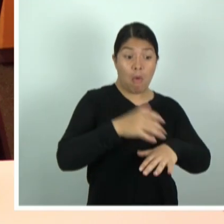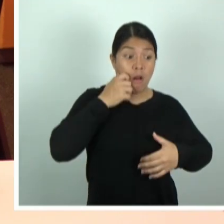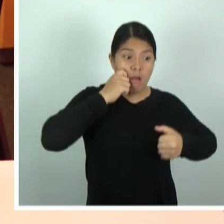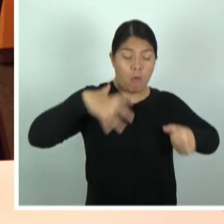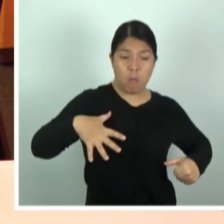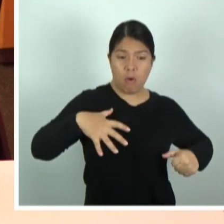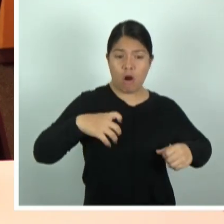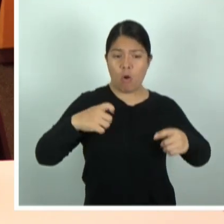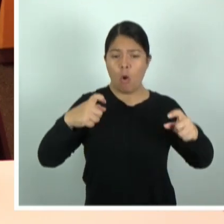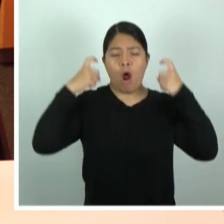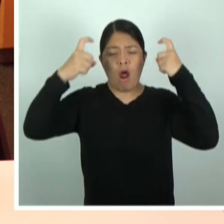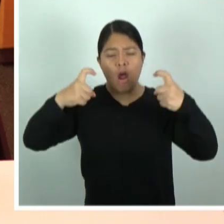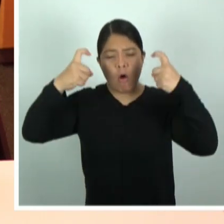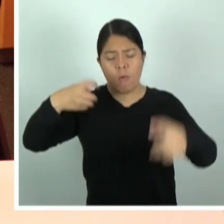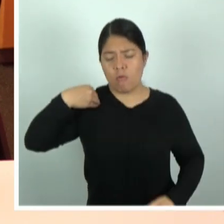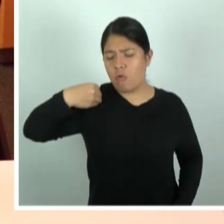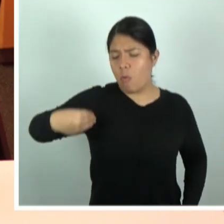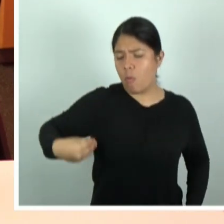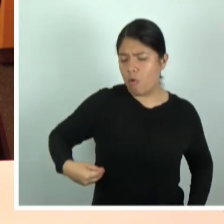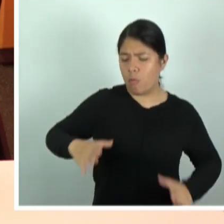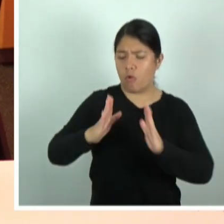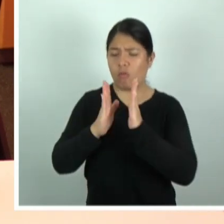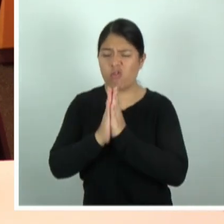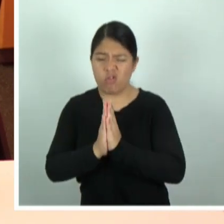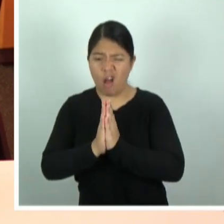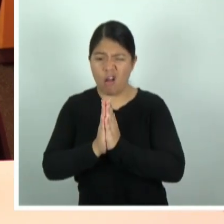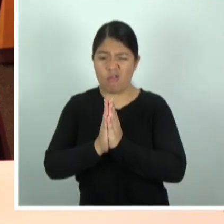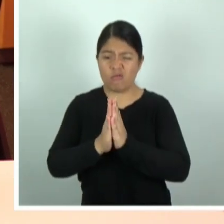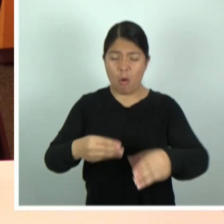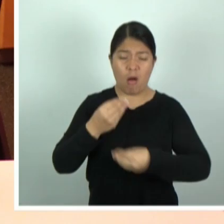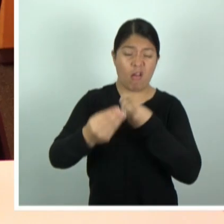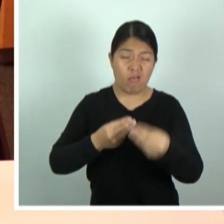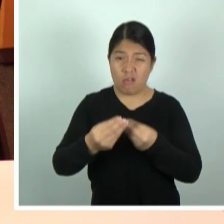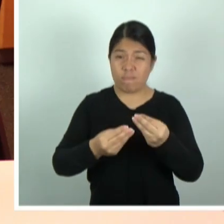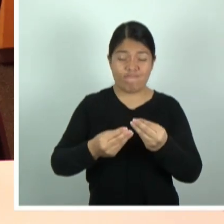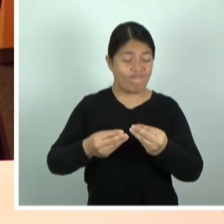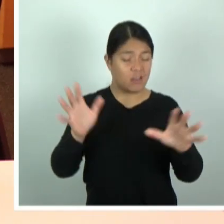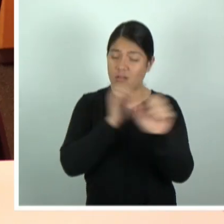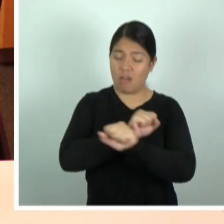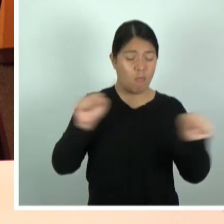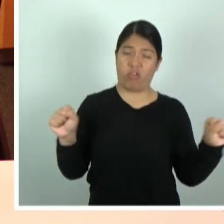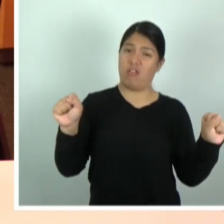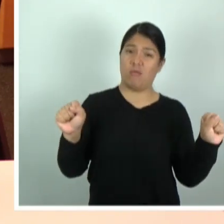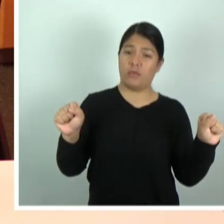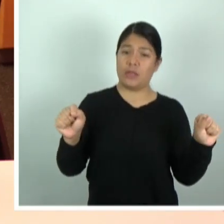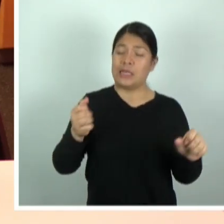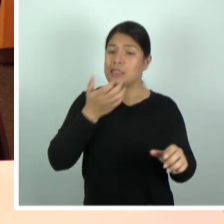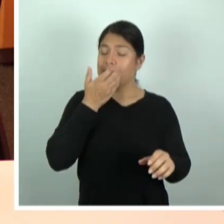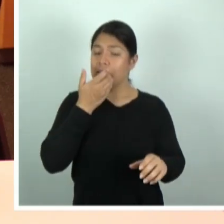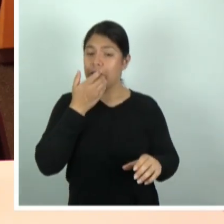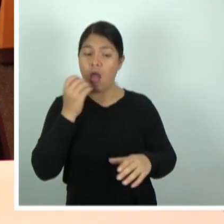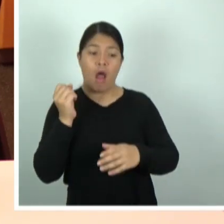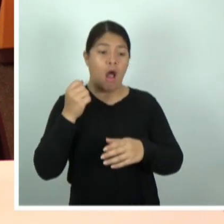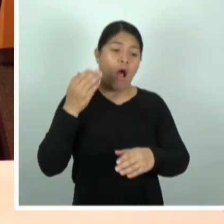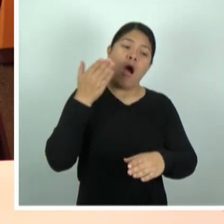esfuerzo, intentar ser santo. No importa cuántos cultos, cuántas misas